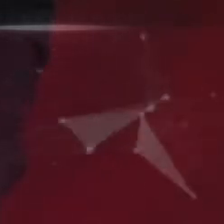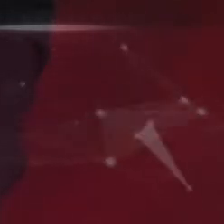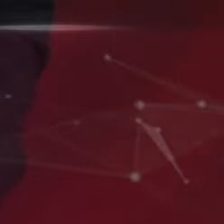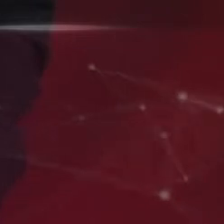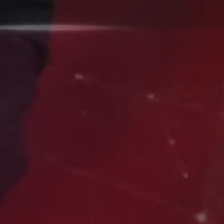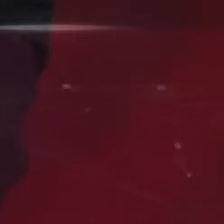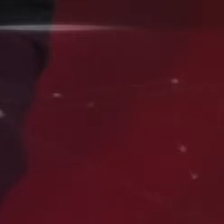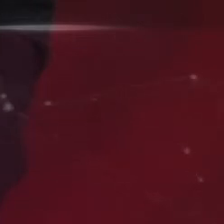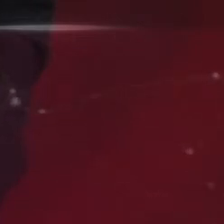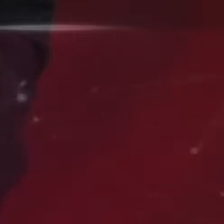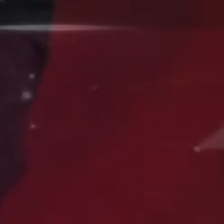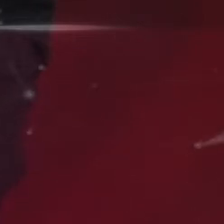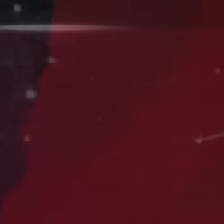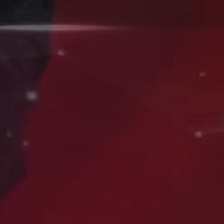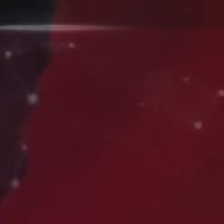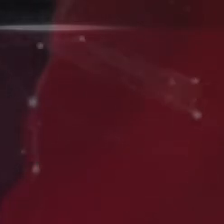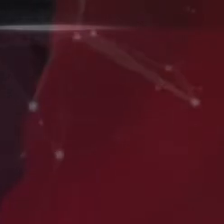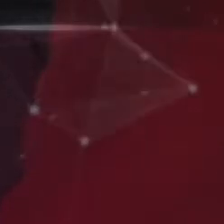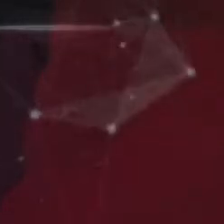canal.